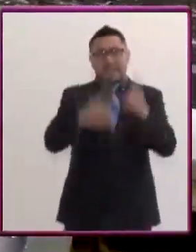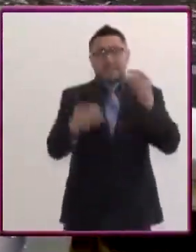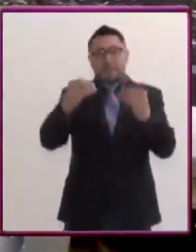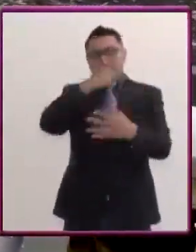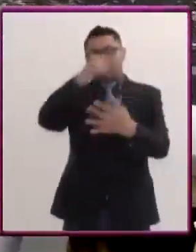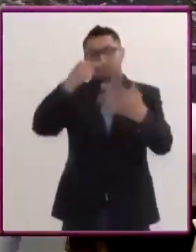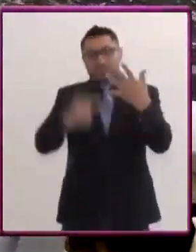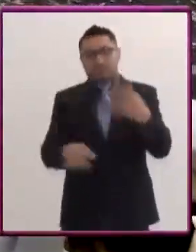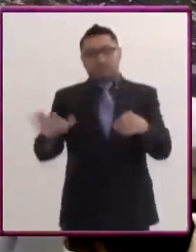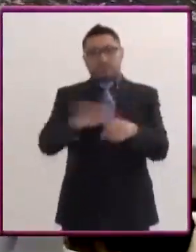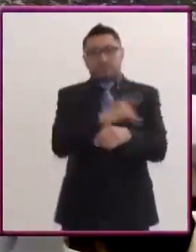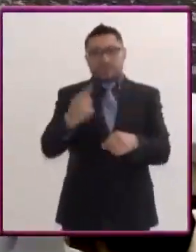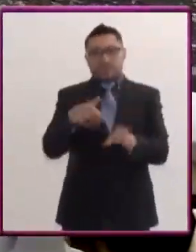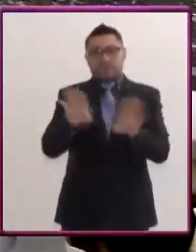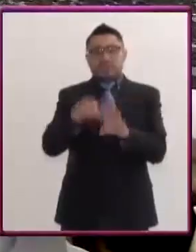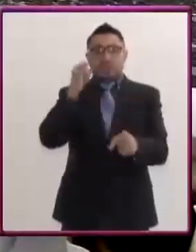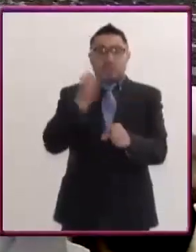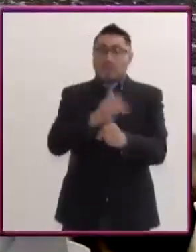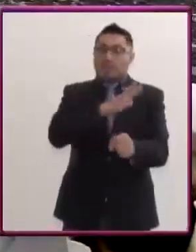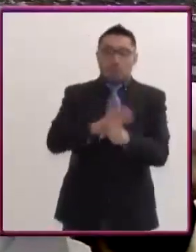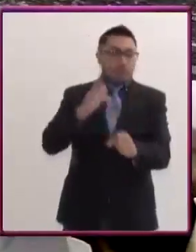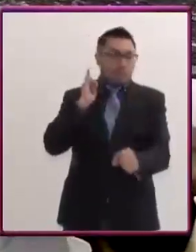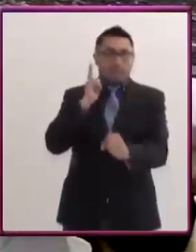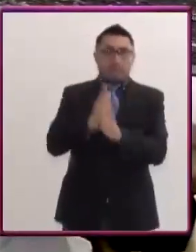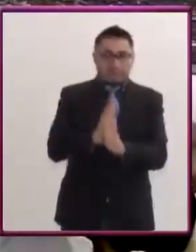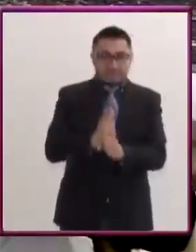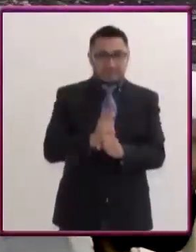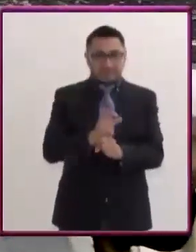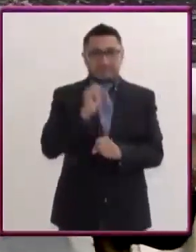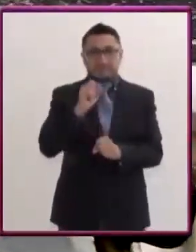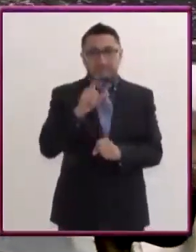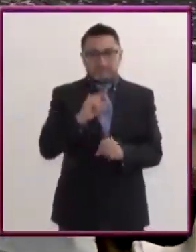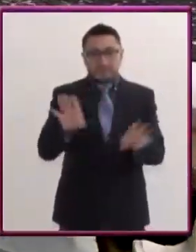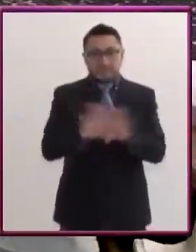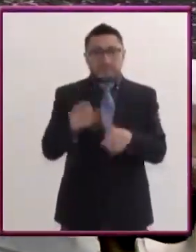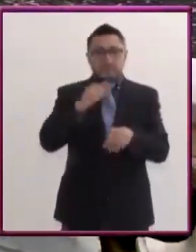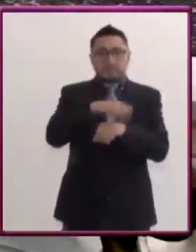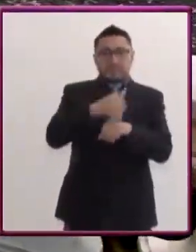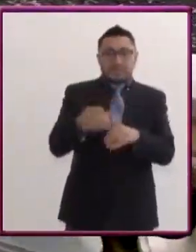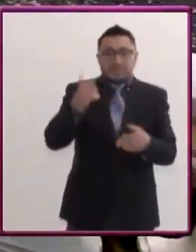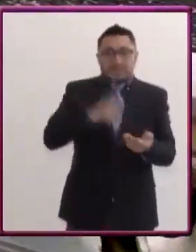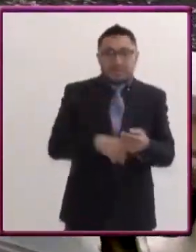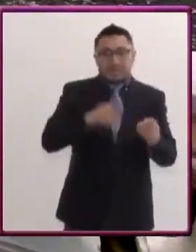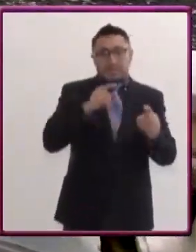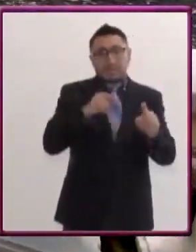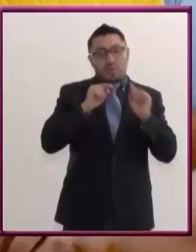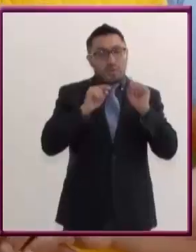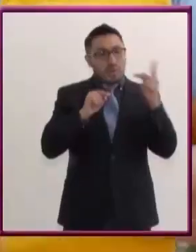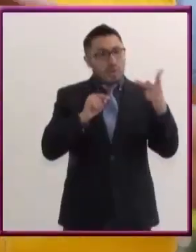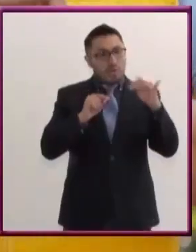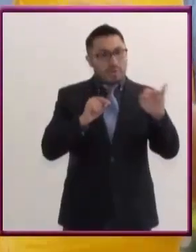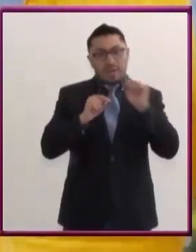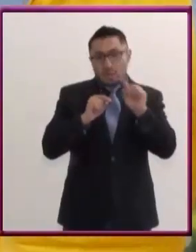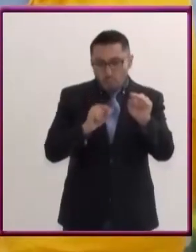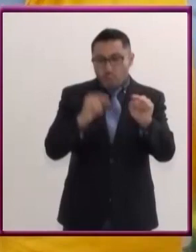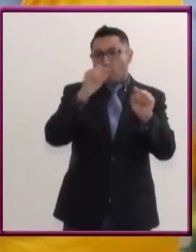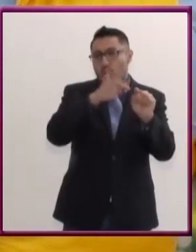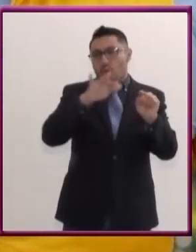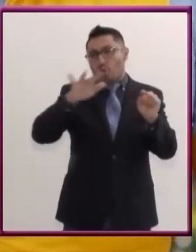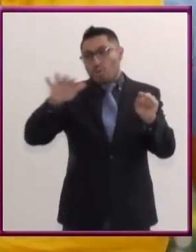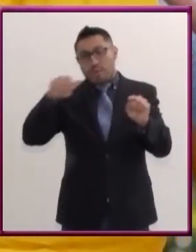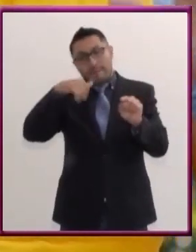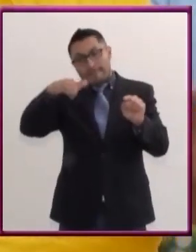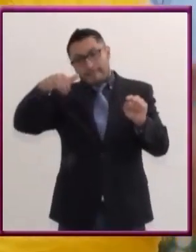y porque es sumamente imposible de predecir, tal y como ocurre con los números de la parte decimal de pi. Nadie ha